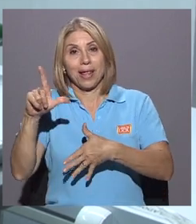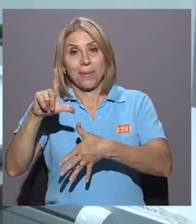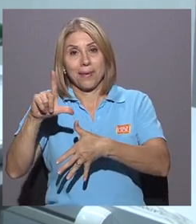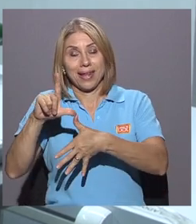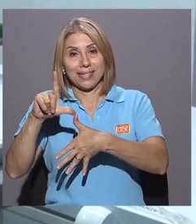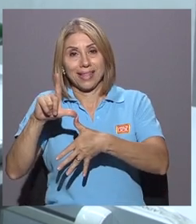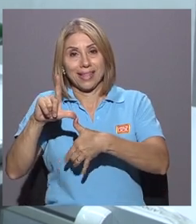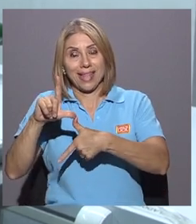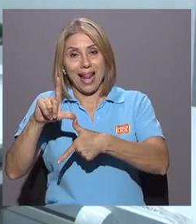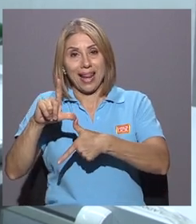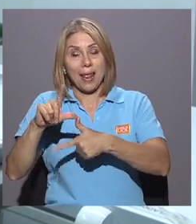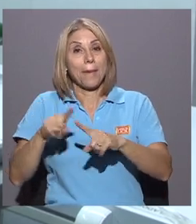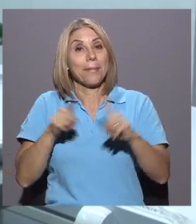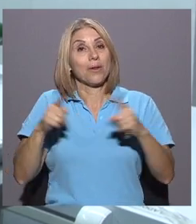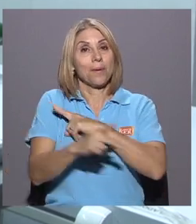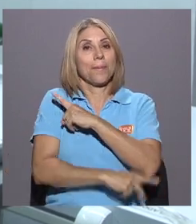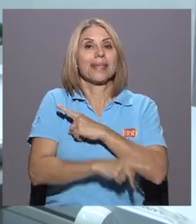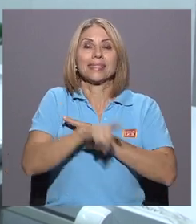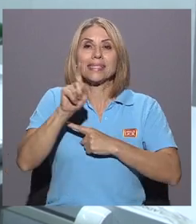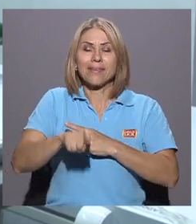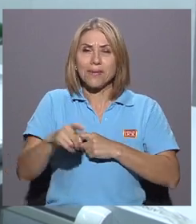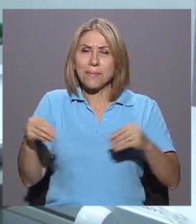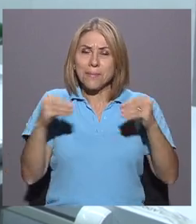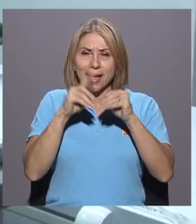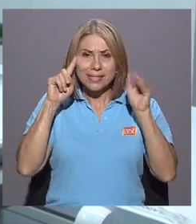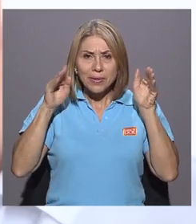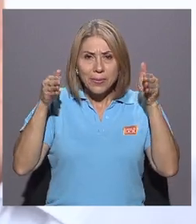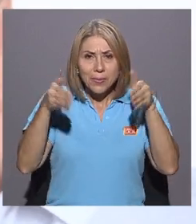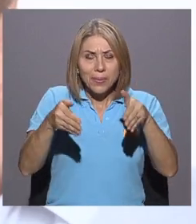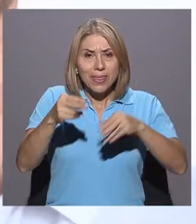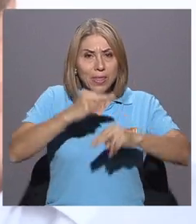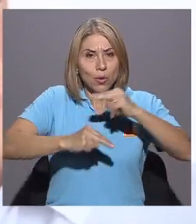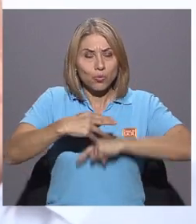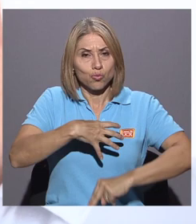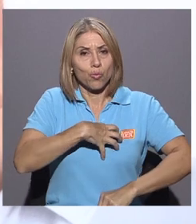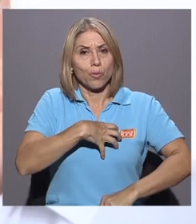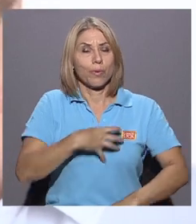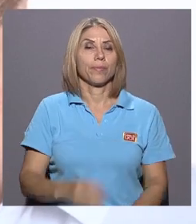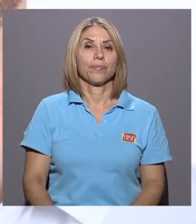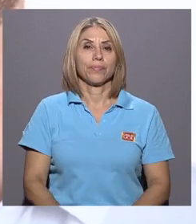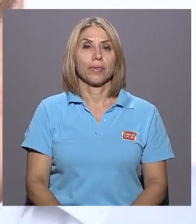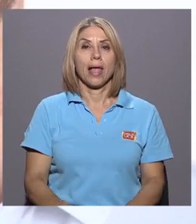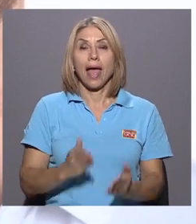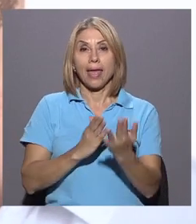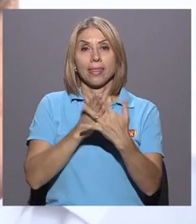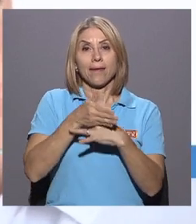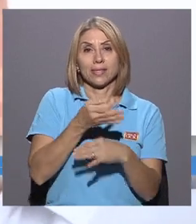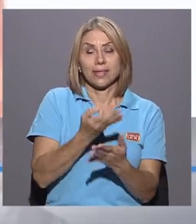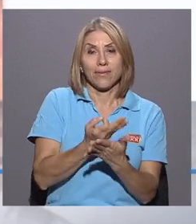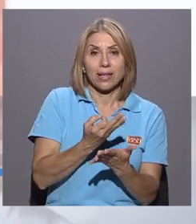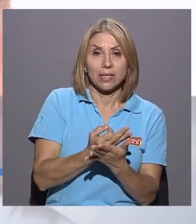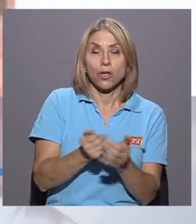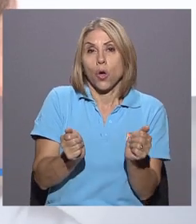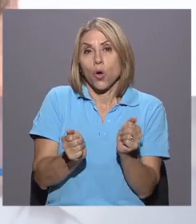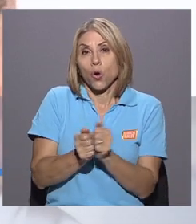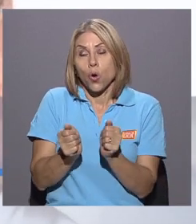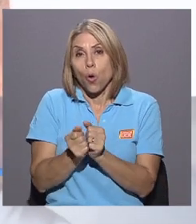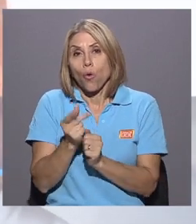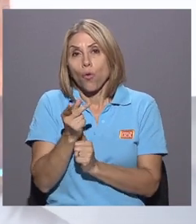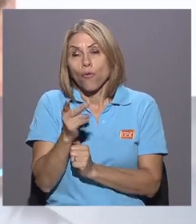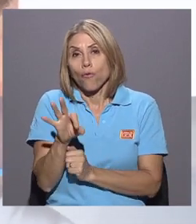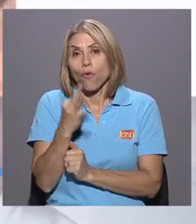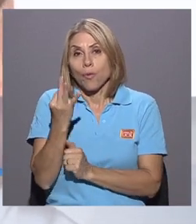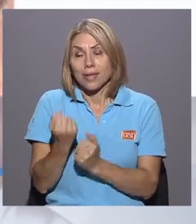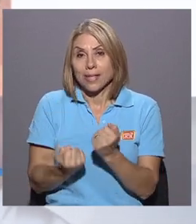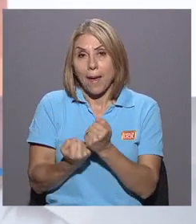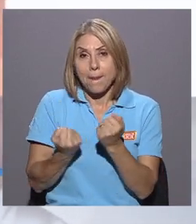debe apostarle más al emprendimiento. Por medio de financiamiento, de plataformas de incubación, pues para emprender